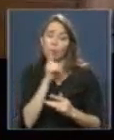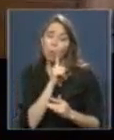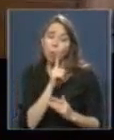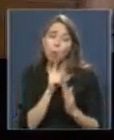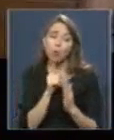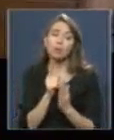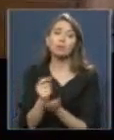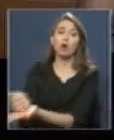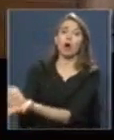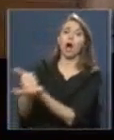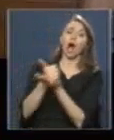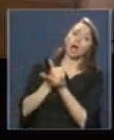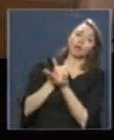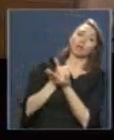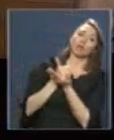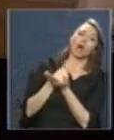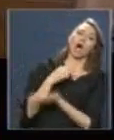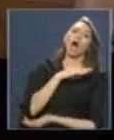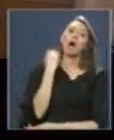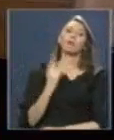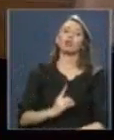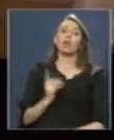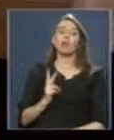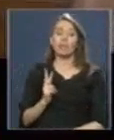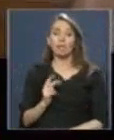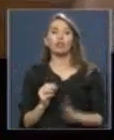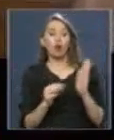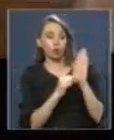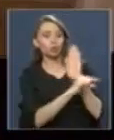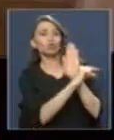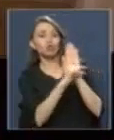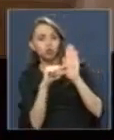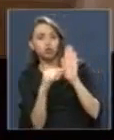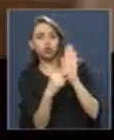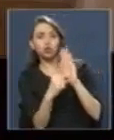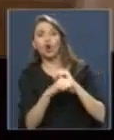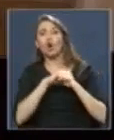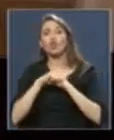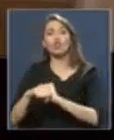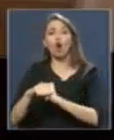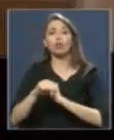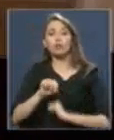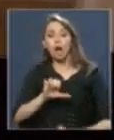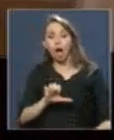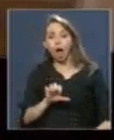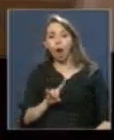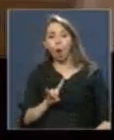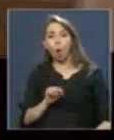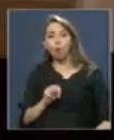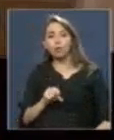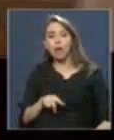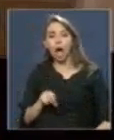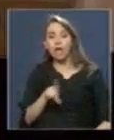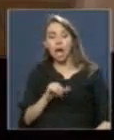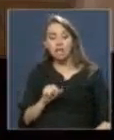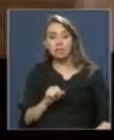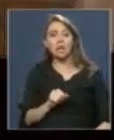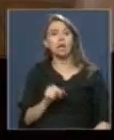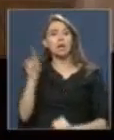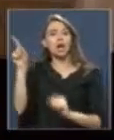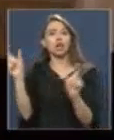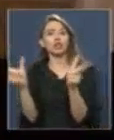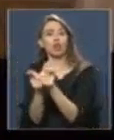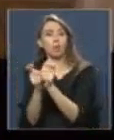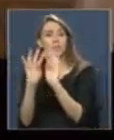para morir con dignidad. Había una cláusula expresa anti-eutanasia que logramos rechazar en la Comisión de